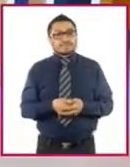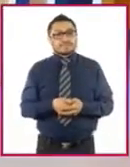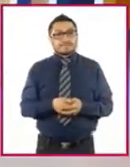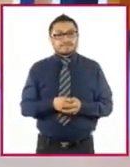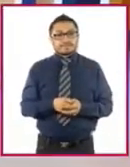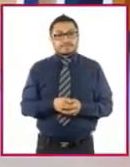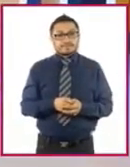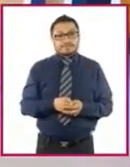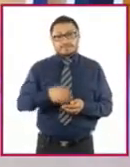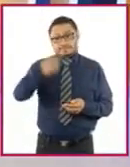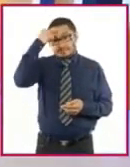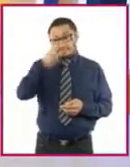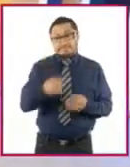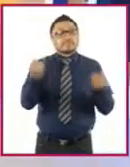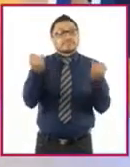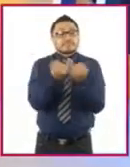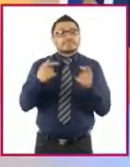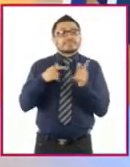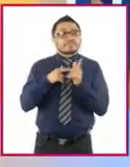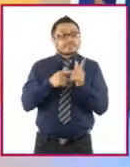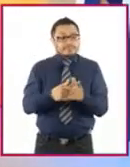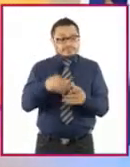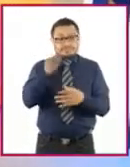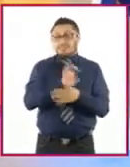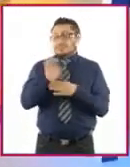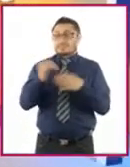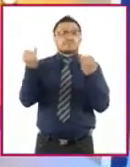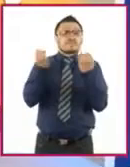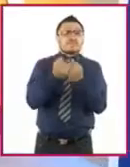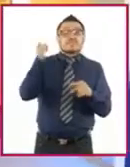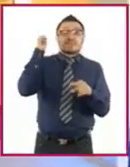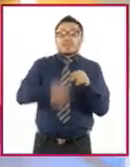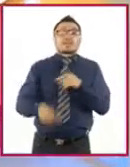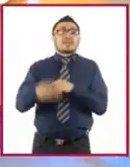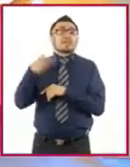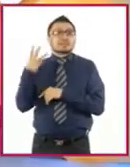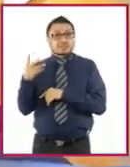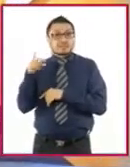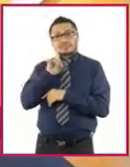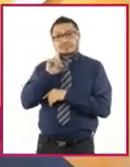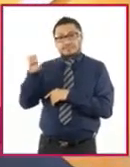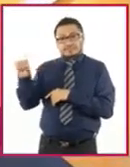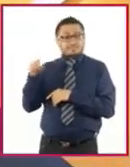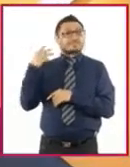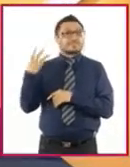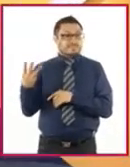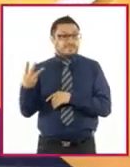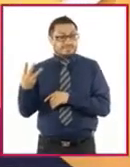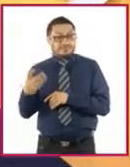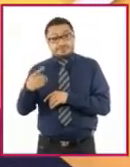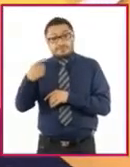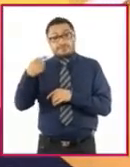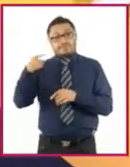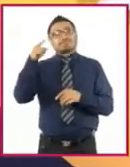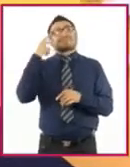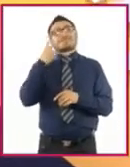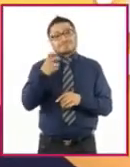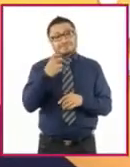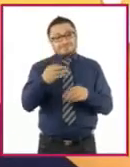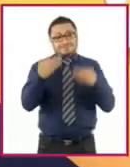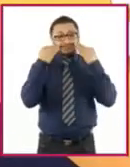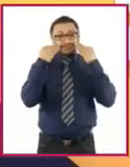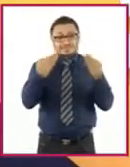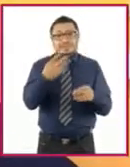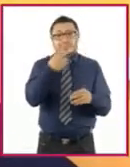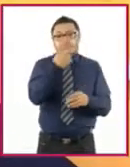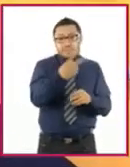Para que la igualdad se conserve, también tenemos que restar 3 del lado derecho. Para observar la expresión,